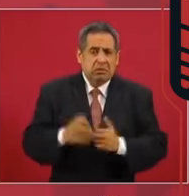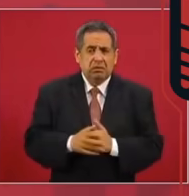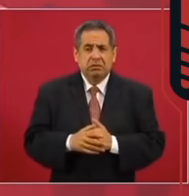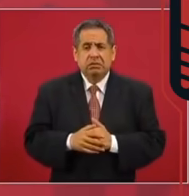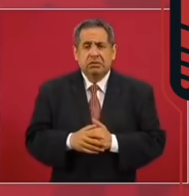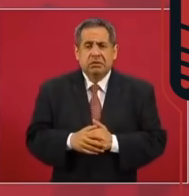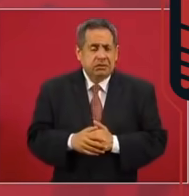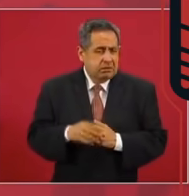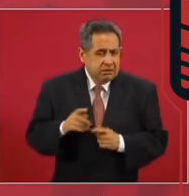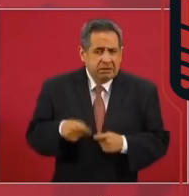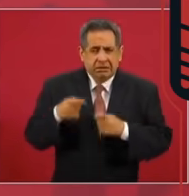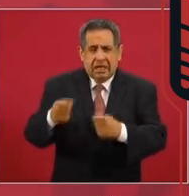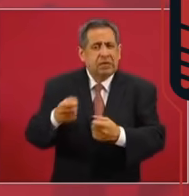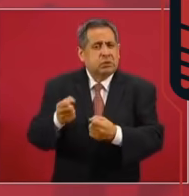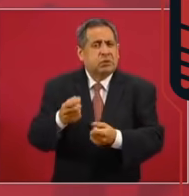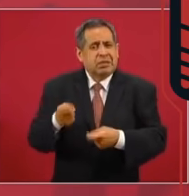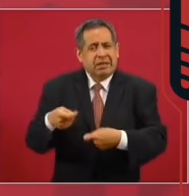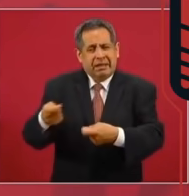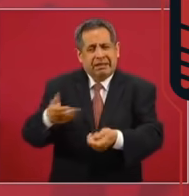hay que garantizarlo.